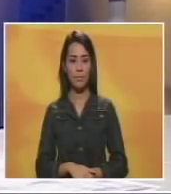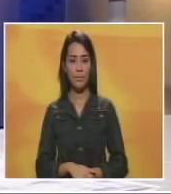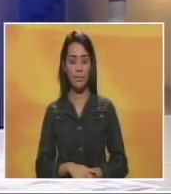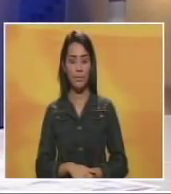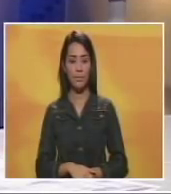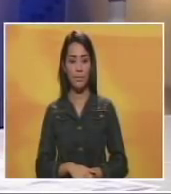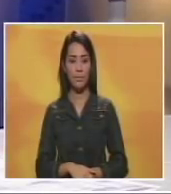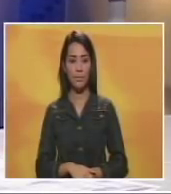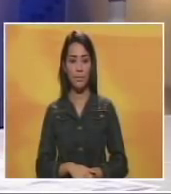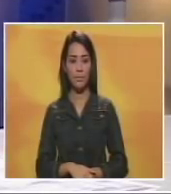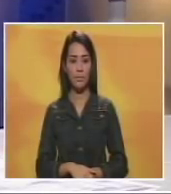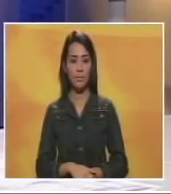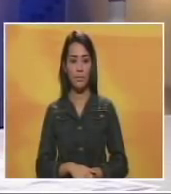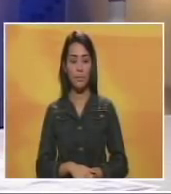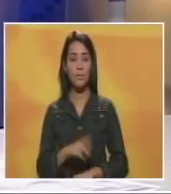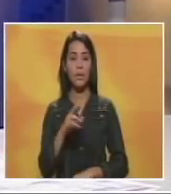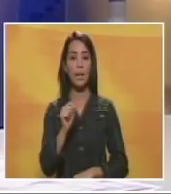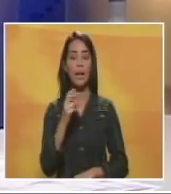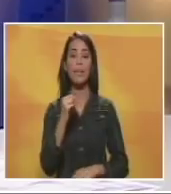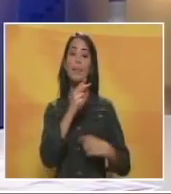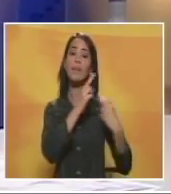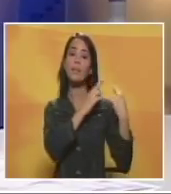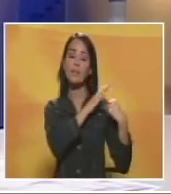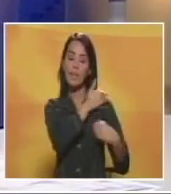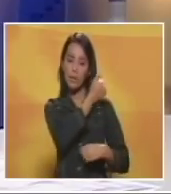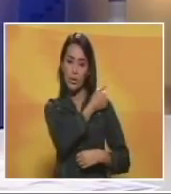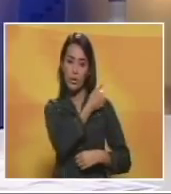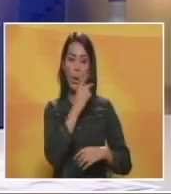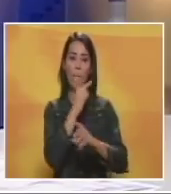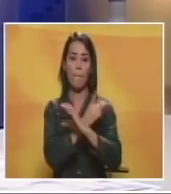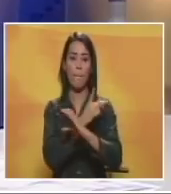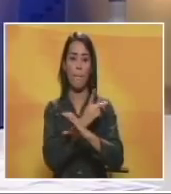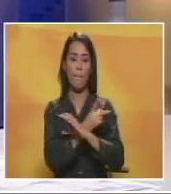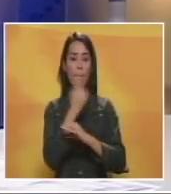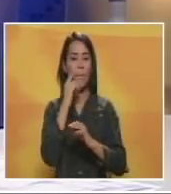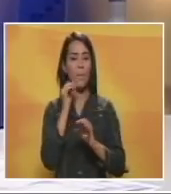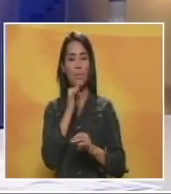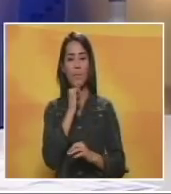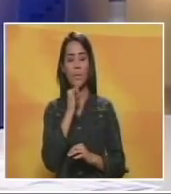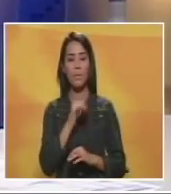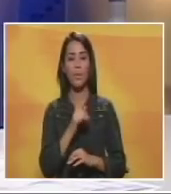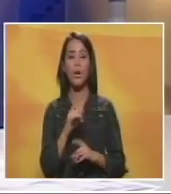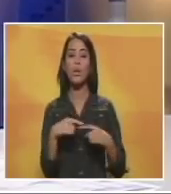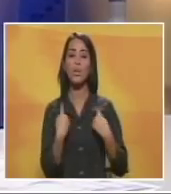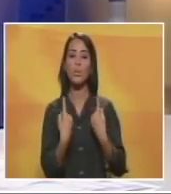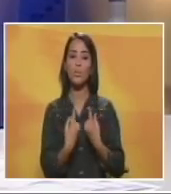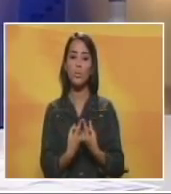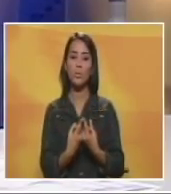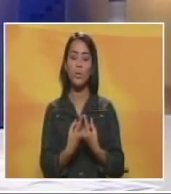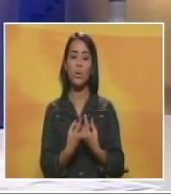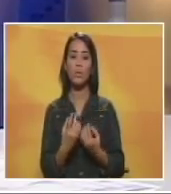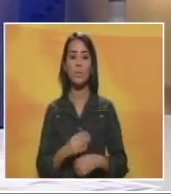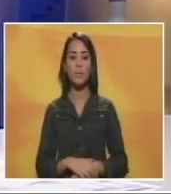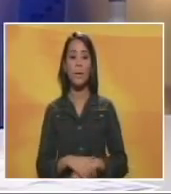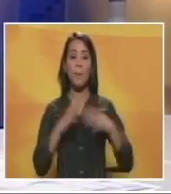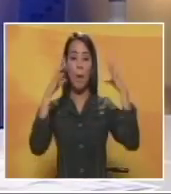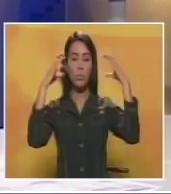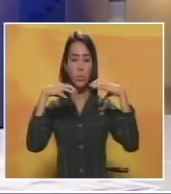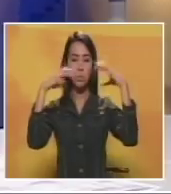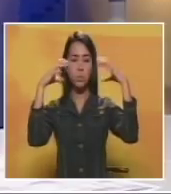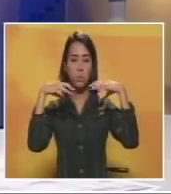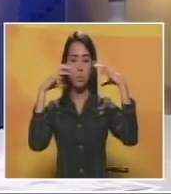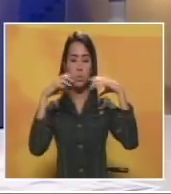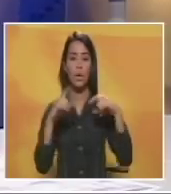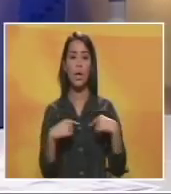Continuamos con más información. Randy Rodríguez, director de Protección Civil, señaló que un fenómeno en la región norte costera retrasa la llegada de las lluvias al